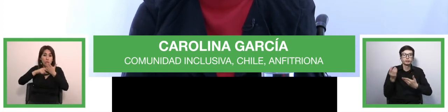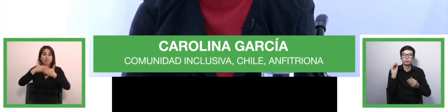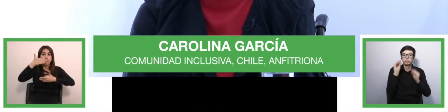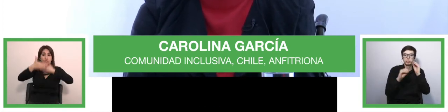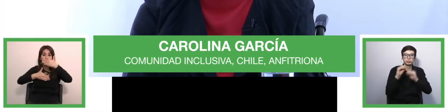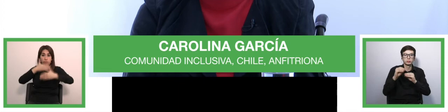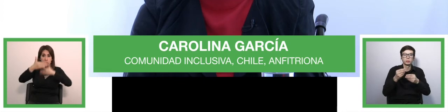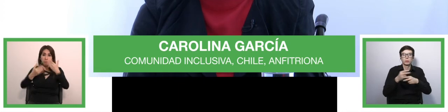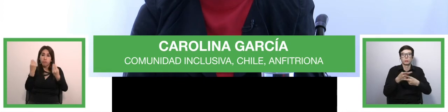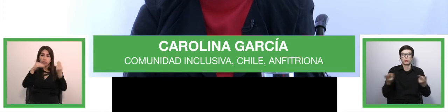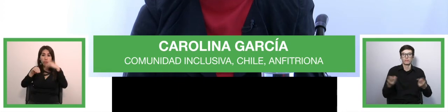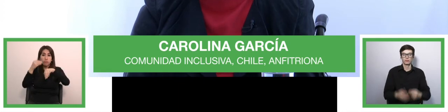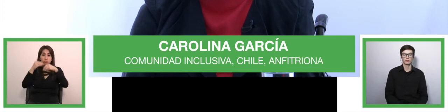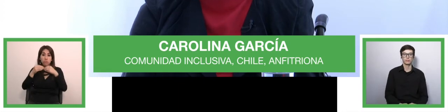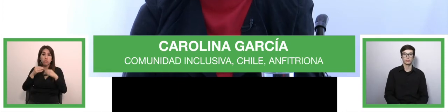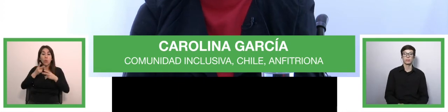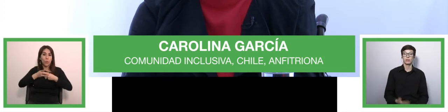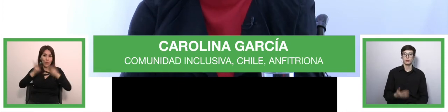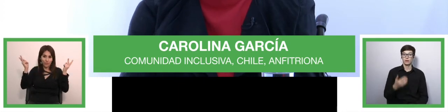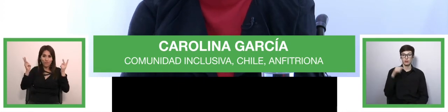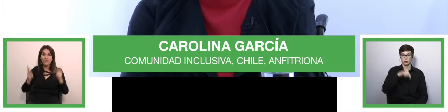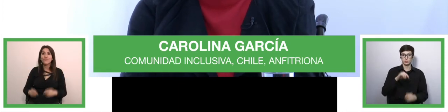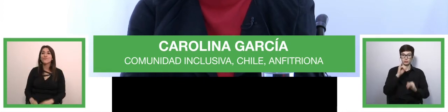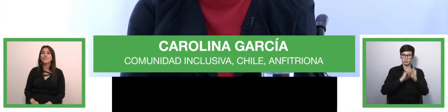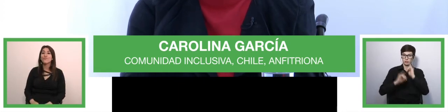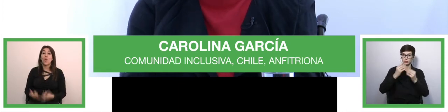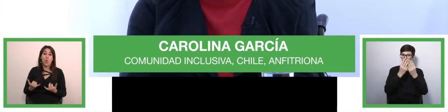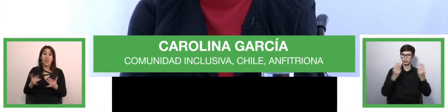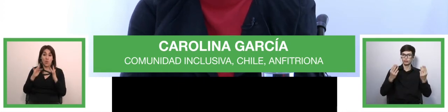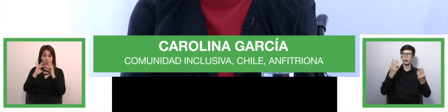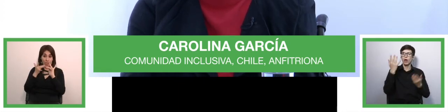plataforma cuenta con las normativas